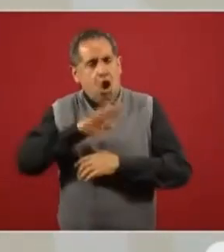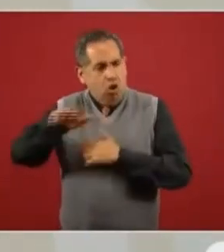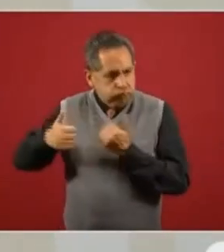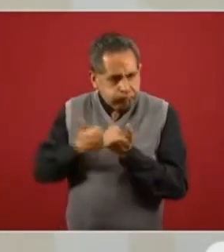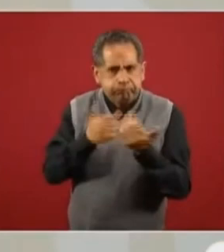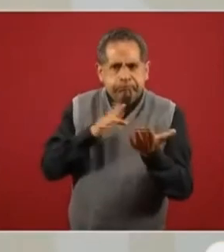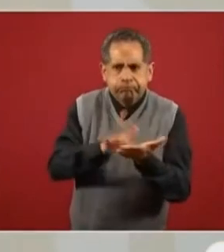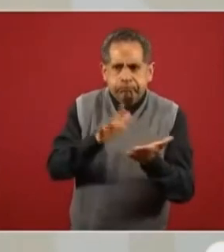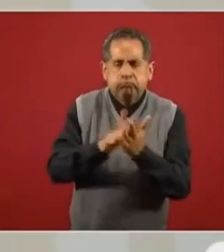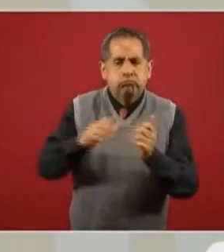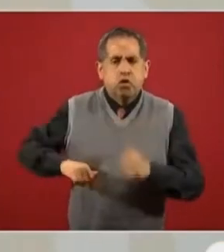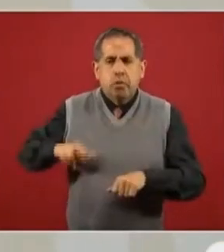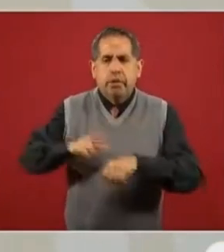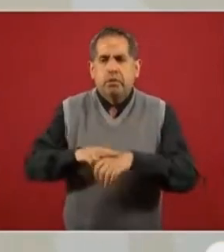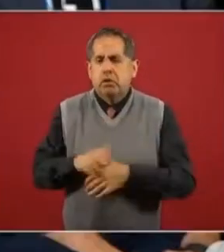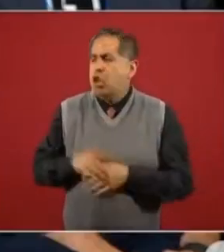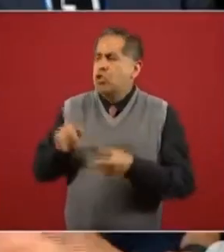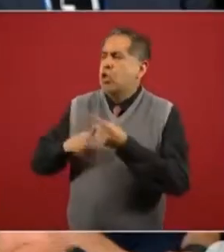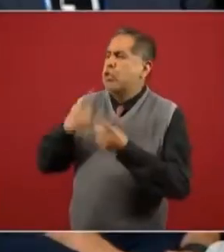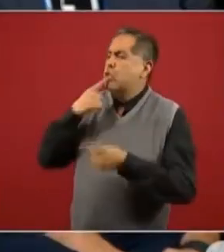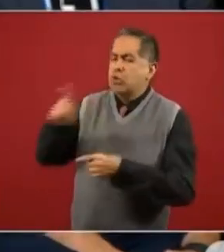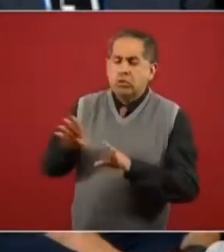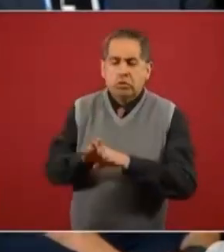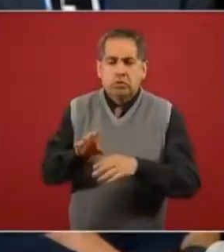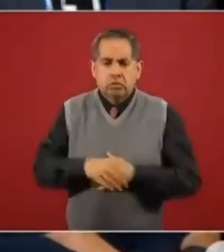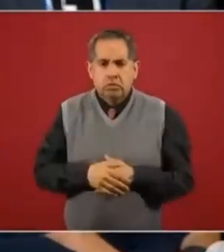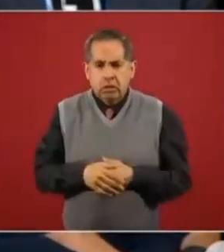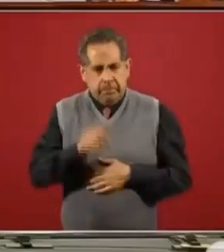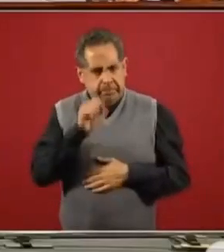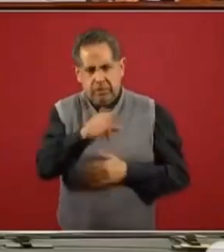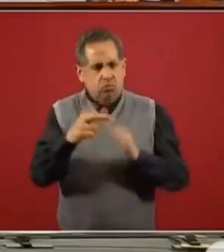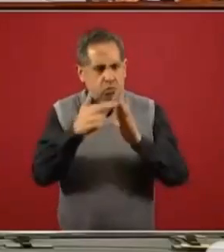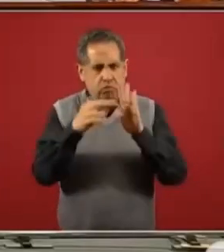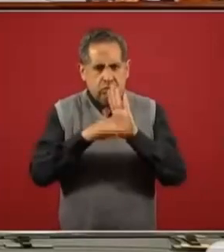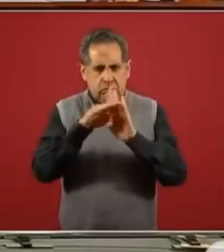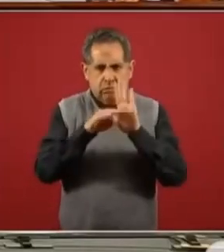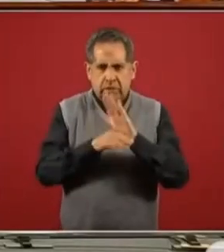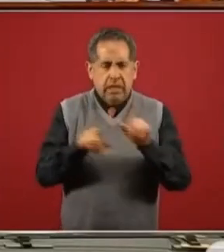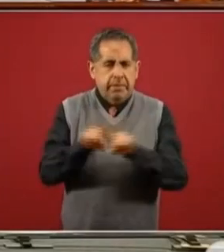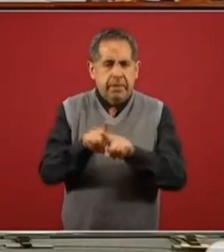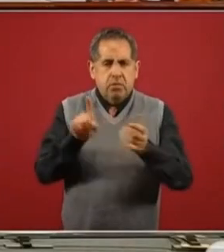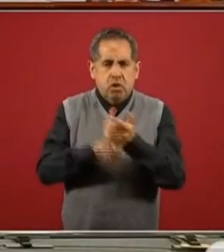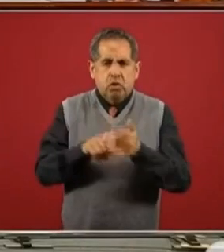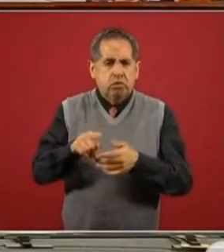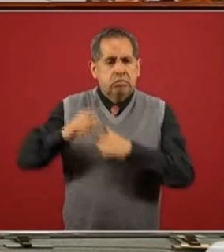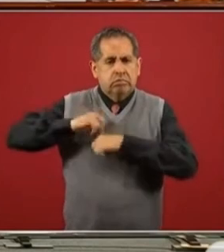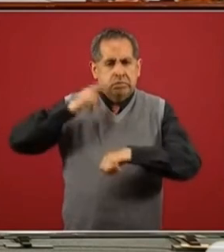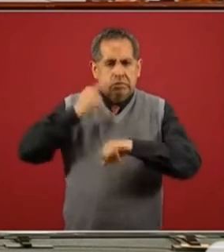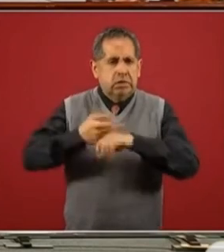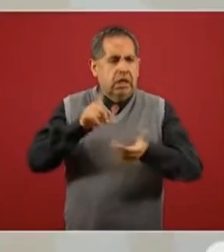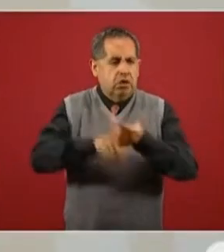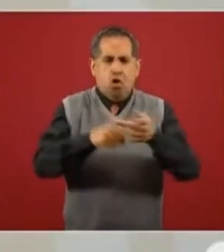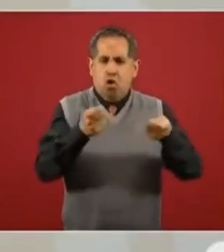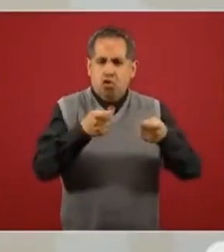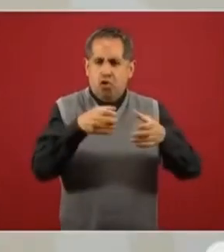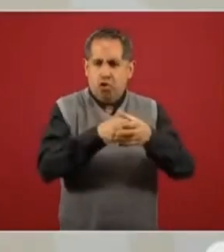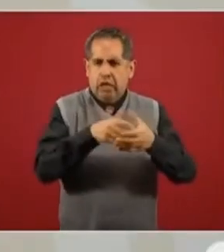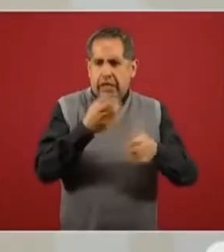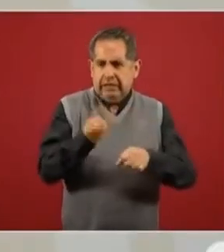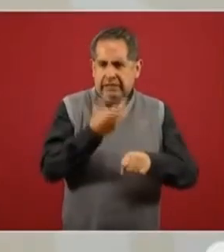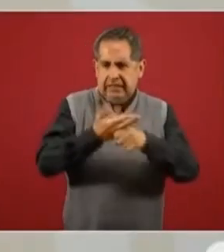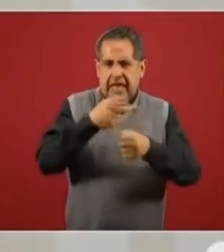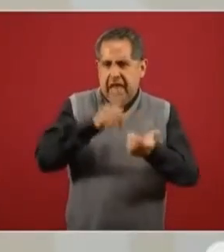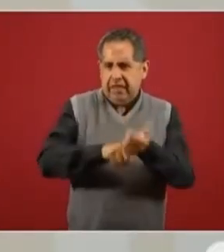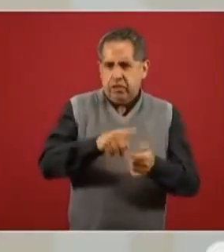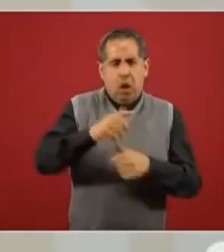respaldo del gobierno. ¿A dónde tiene que denunciar o dónde se podrá denunciar? Los mecanismos generalmente son a través de los órganos internos de control. La Secretaría